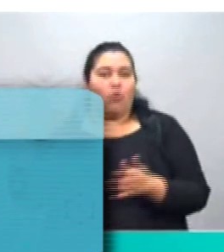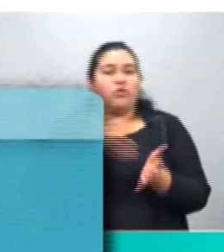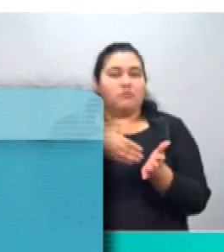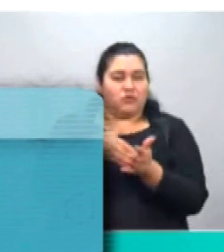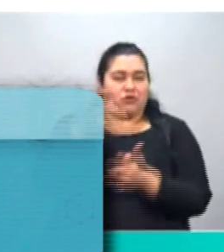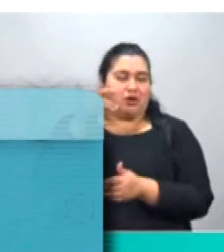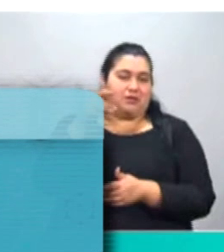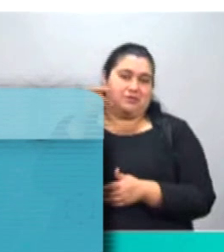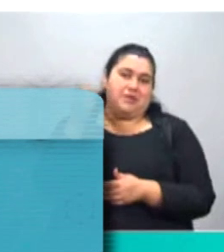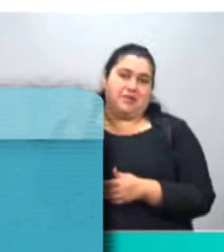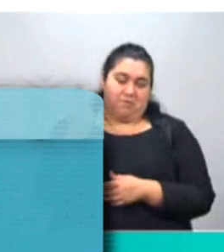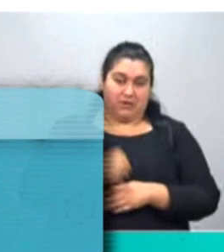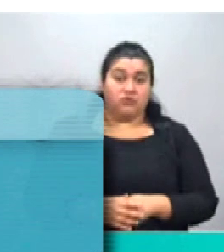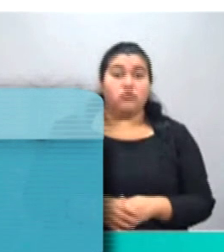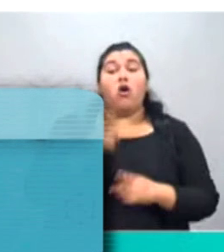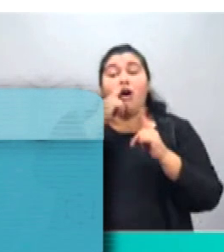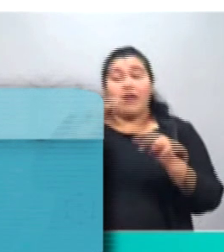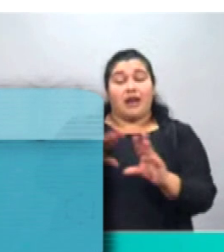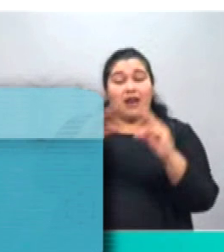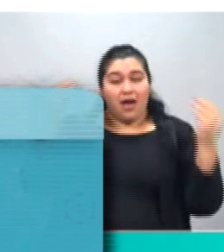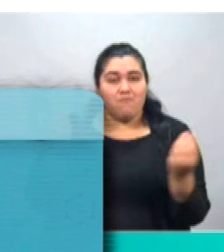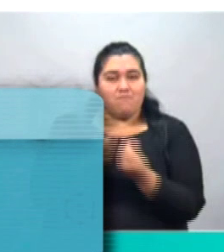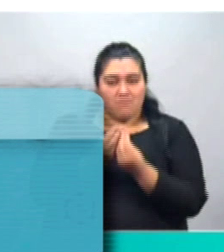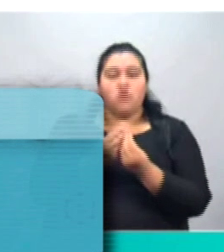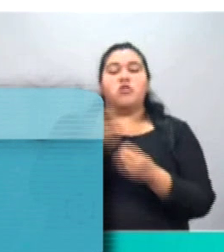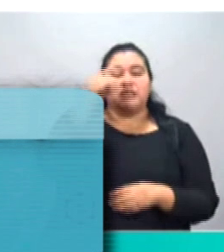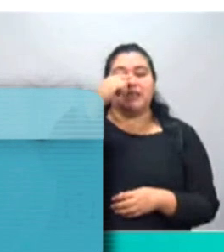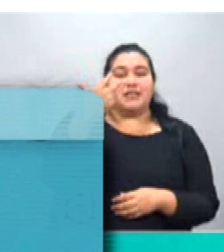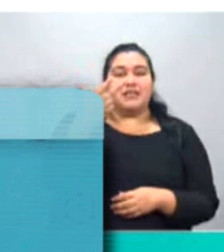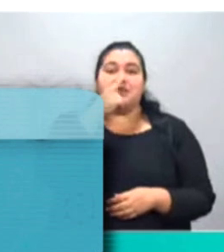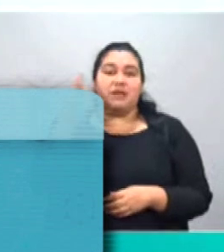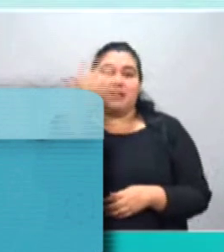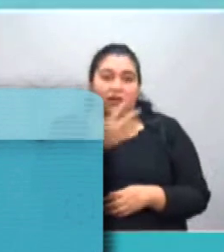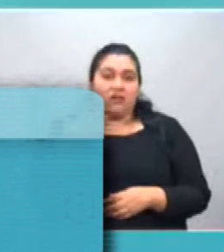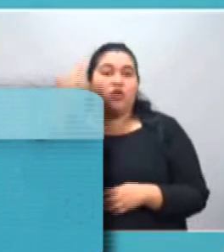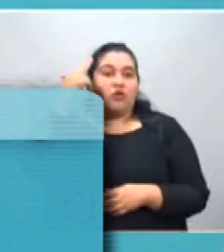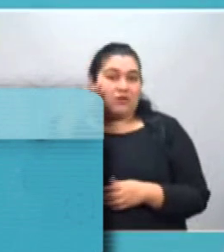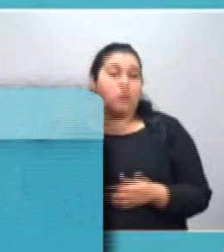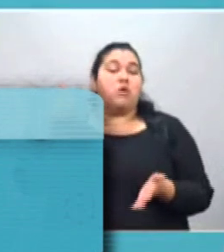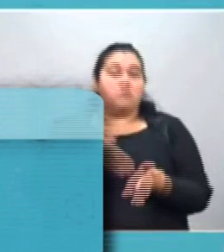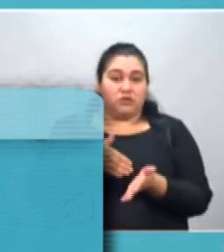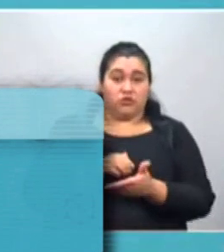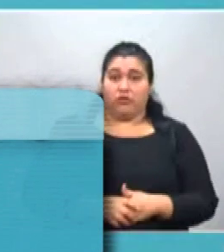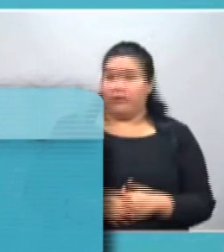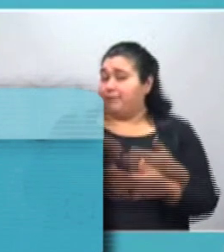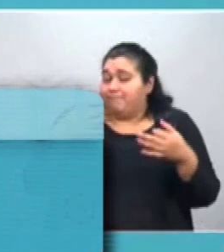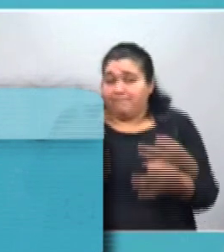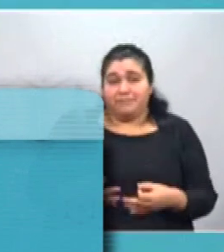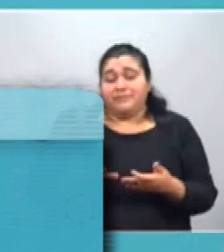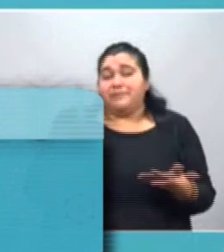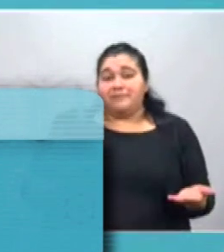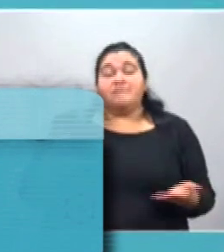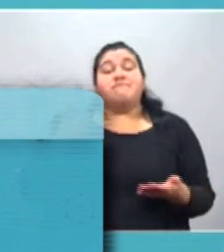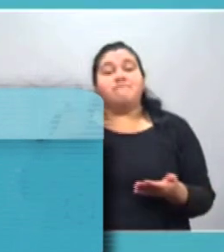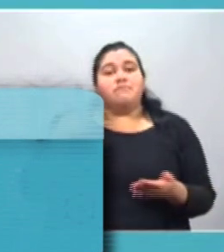pesos. Esos reclamos constituyen en total unos 73.500 millones de pesos, pero el número es este. Cuando